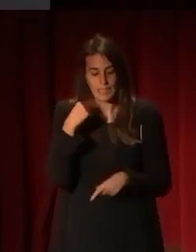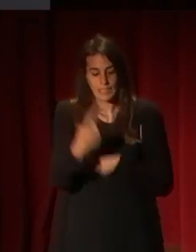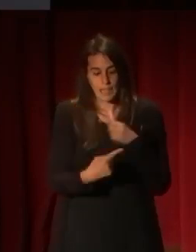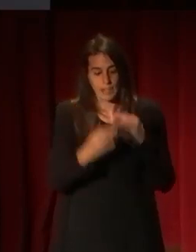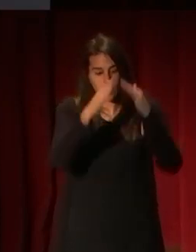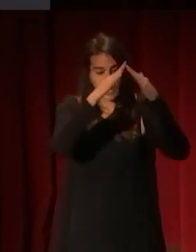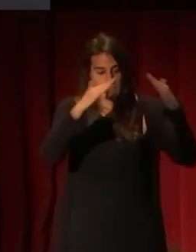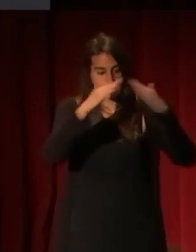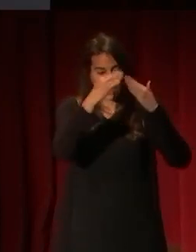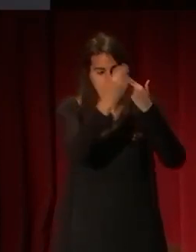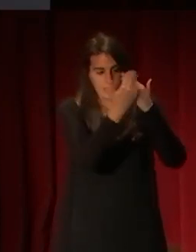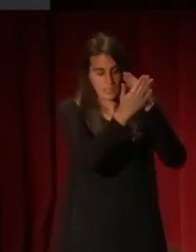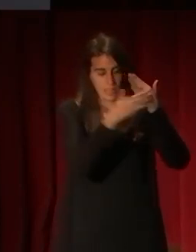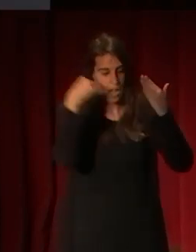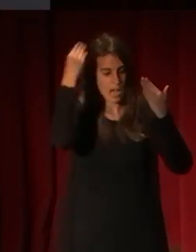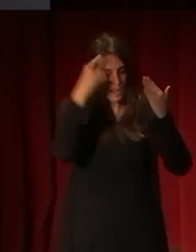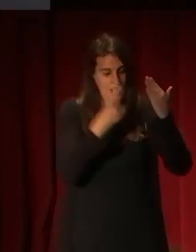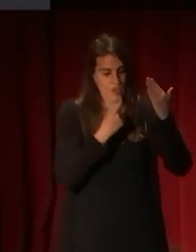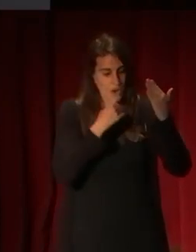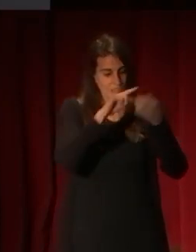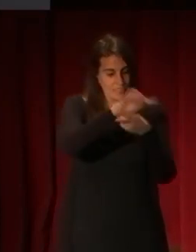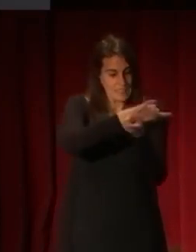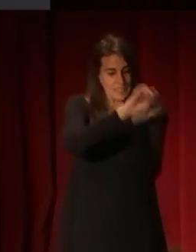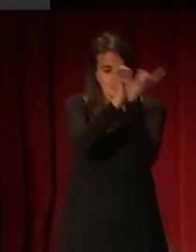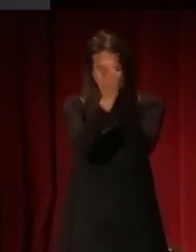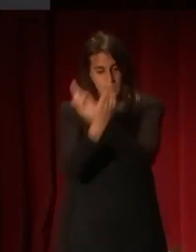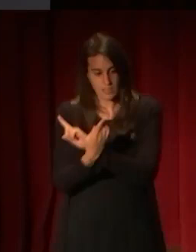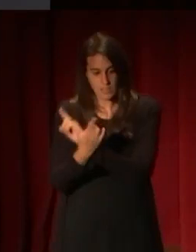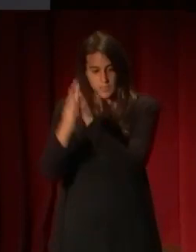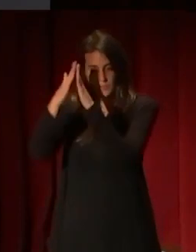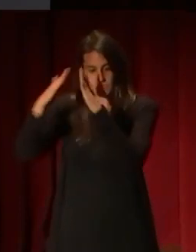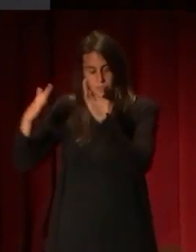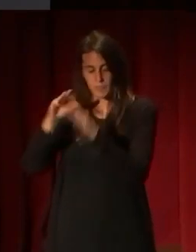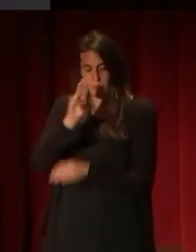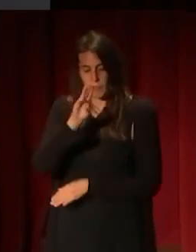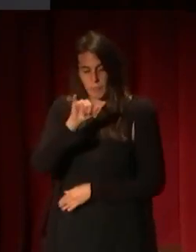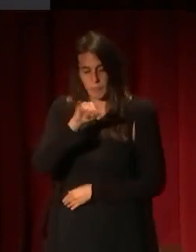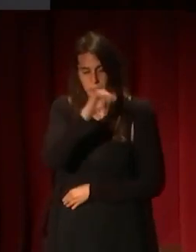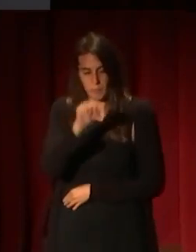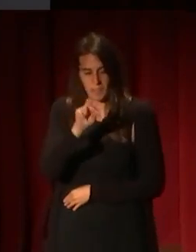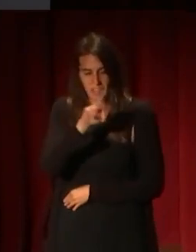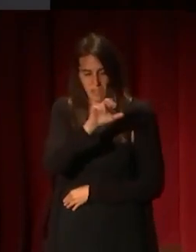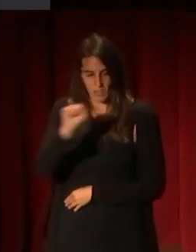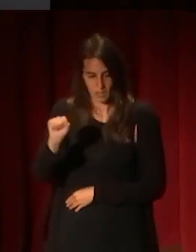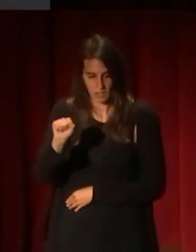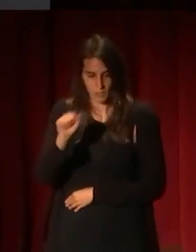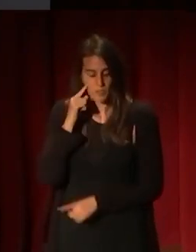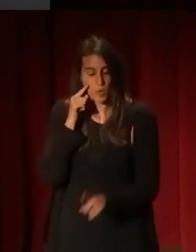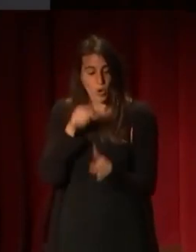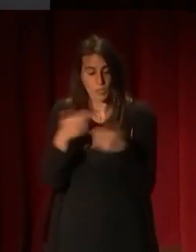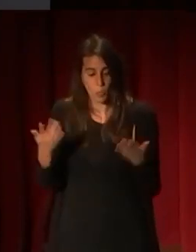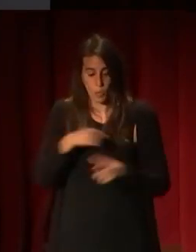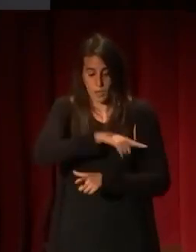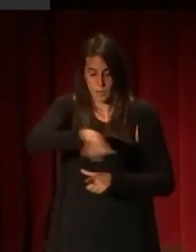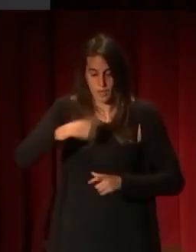cubiertas de teja árabe de teja roja por estas cubiertas en pizarra das en un intento de dar a la plaza